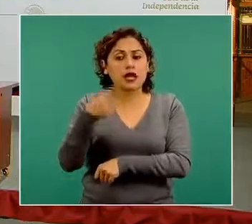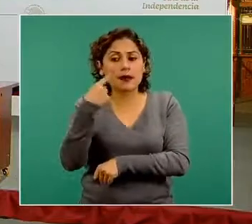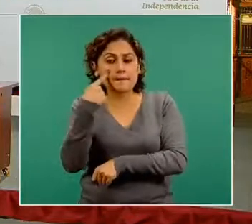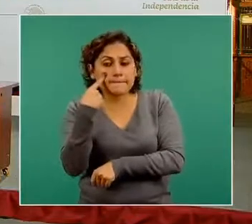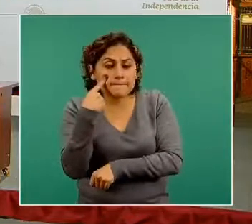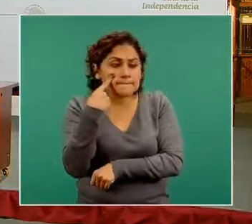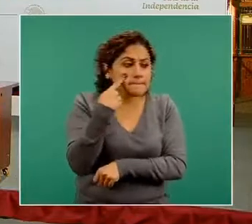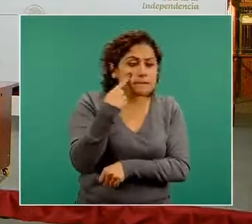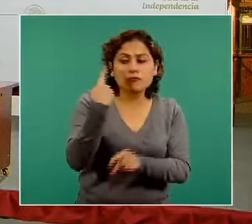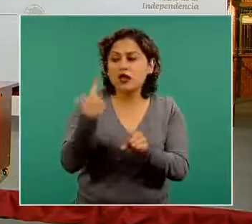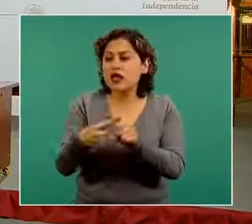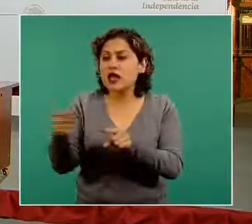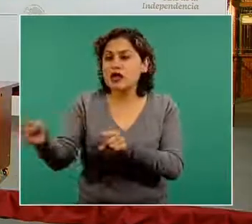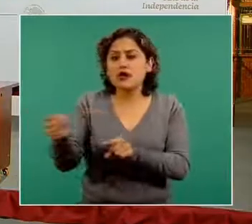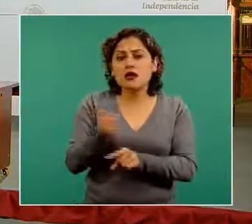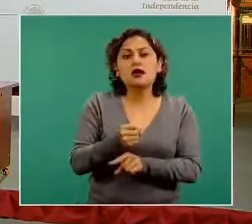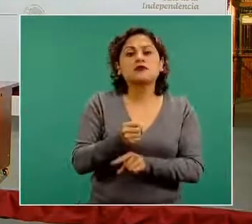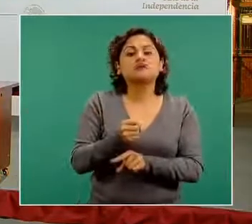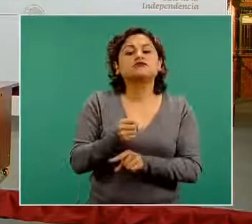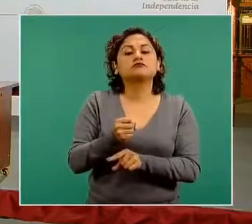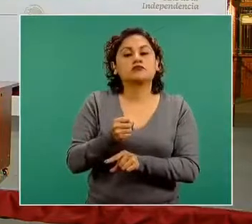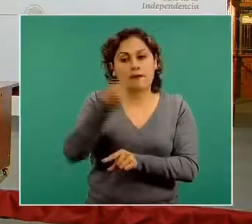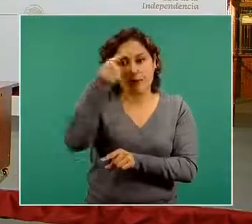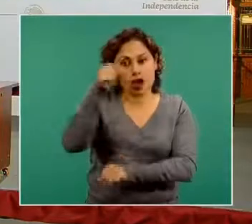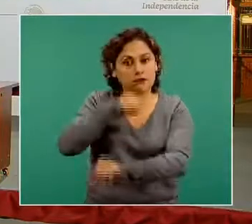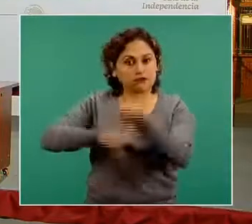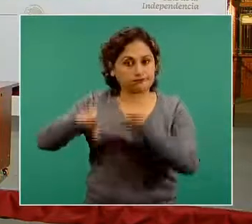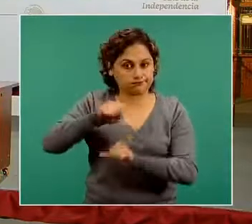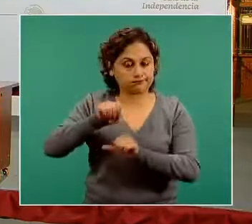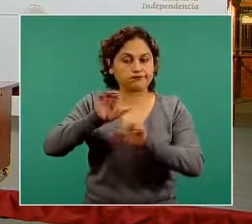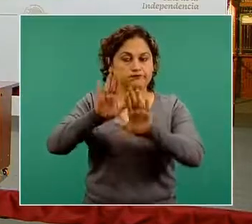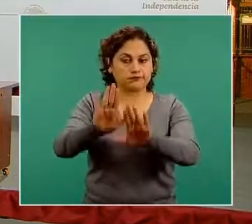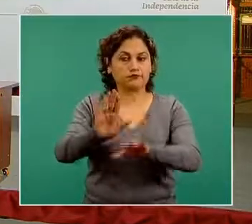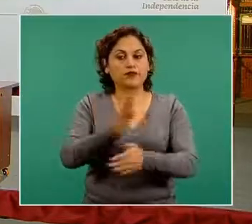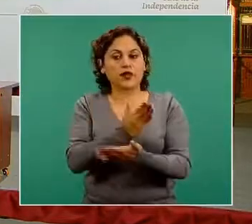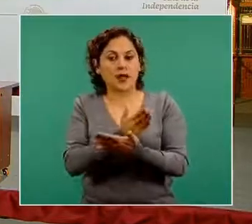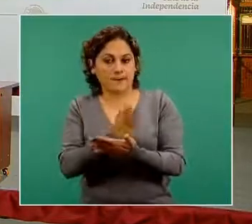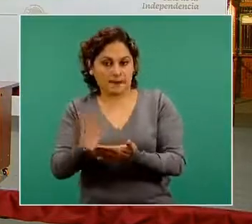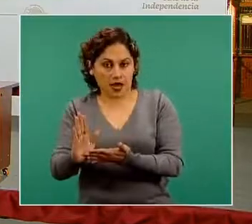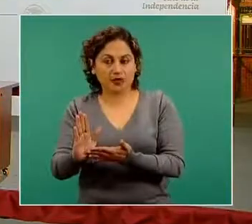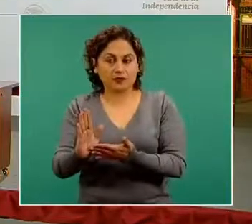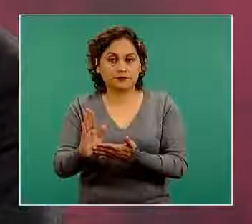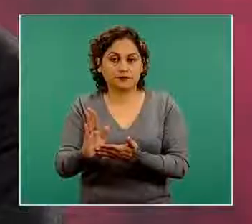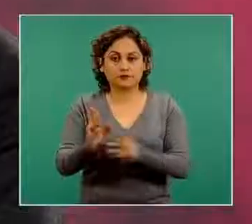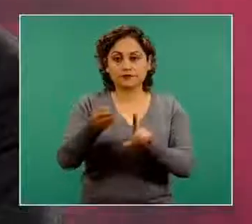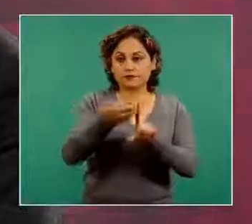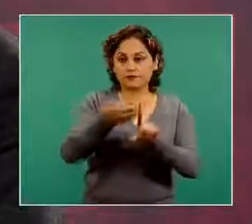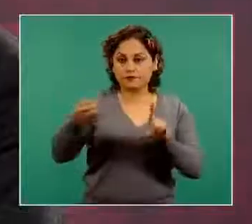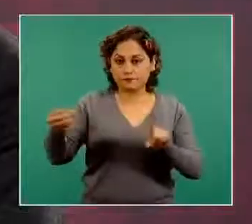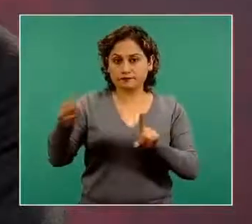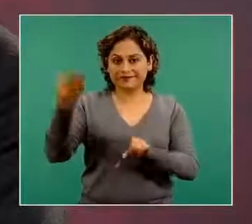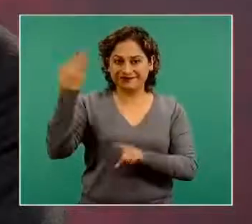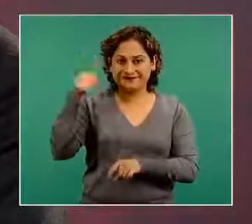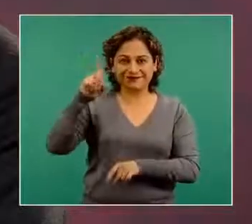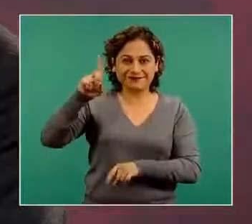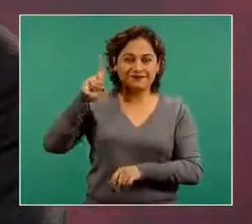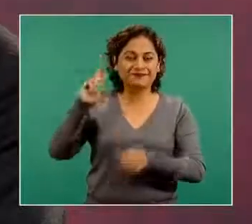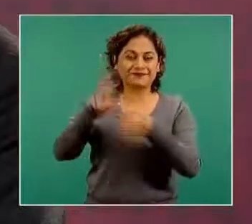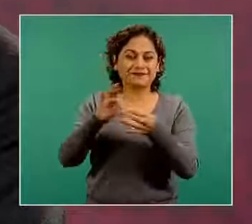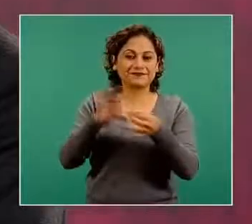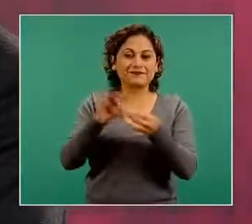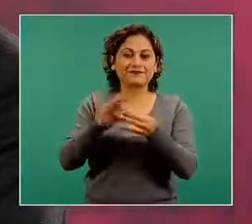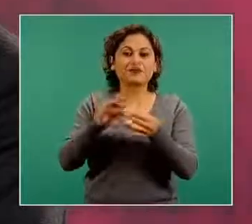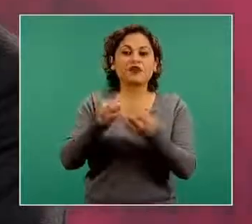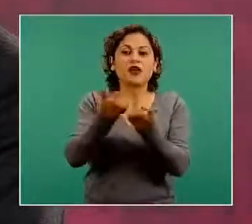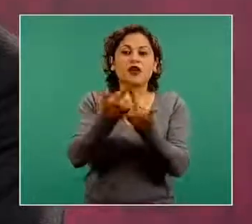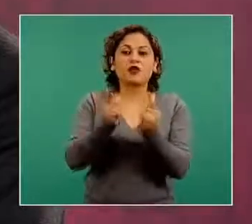al frente de CENCIA. Y por su parte el operativo, como lo explicó el doctor Ricardo Cortés el domingo, el operativo